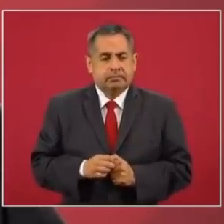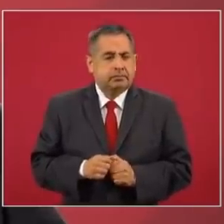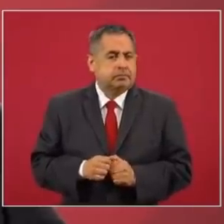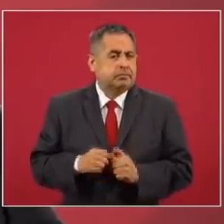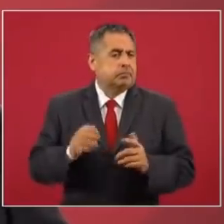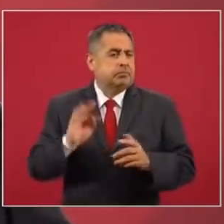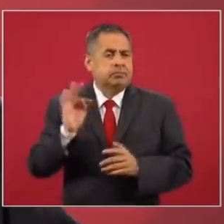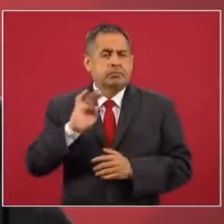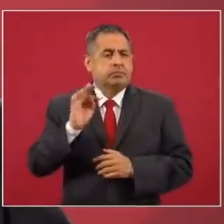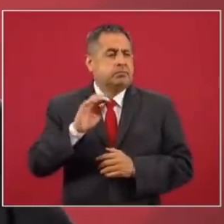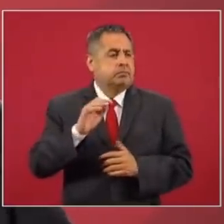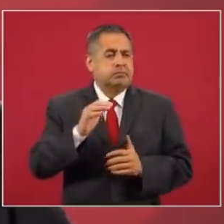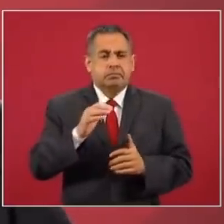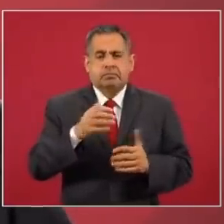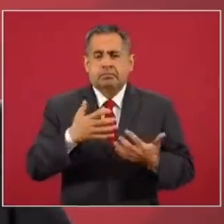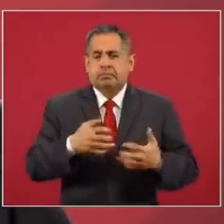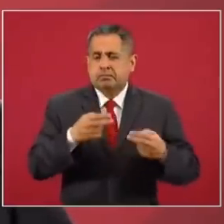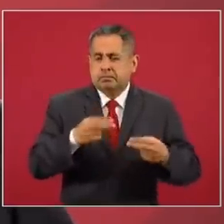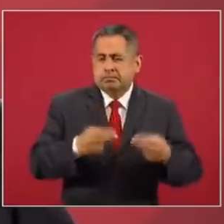una empresa